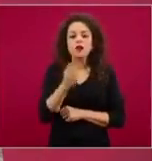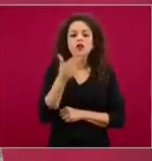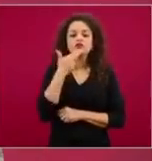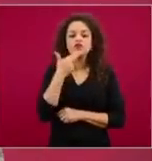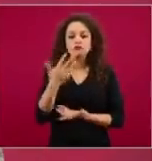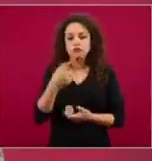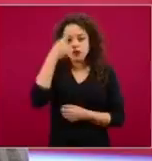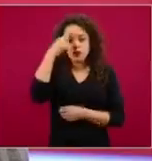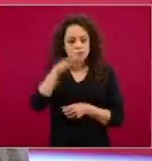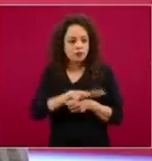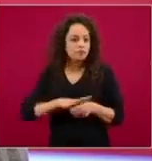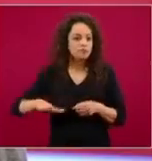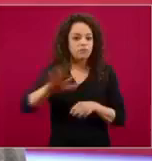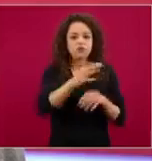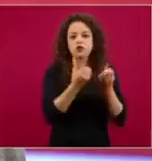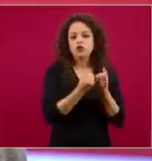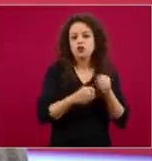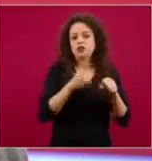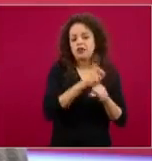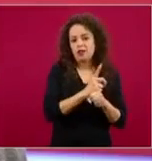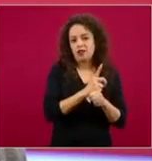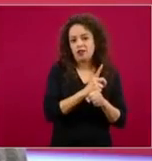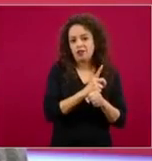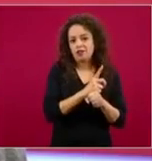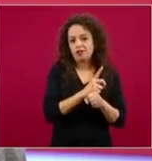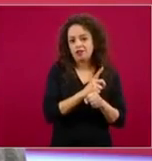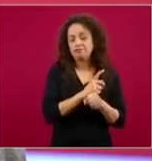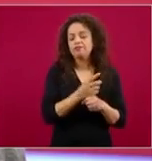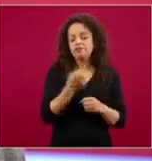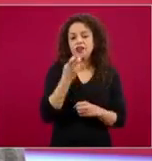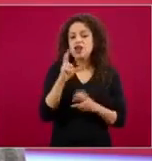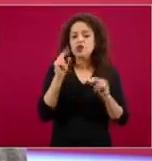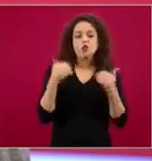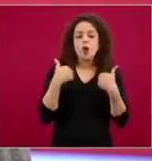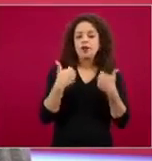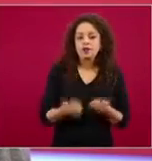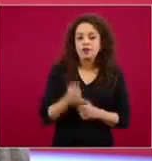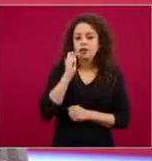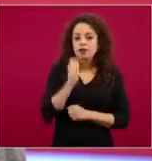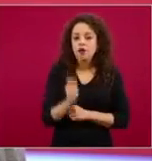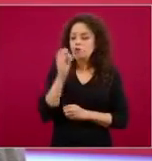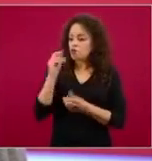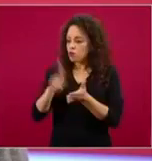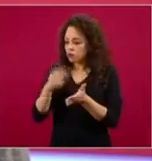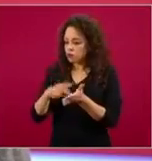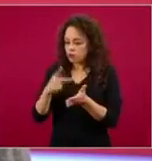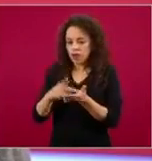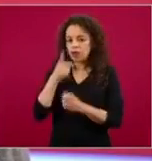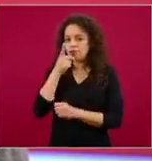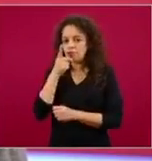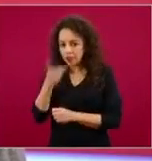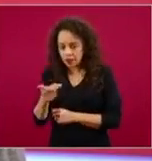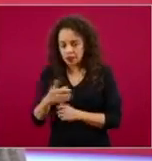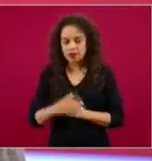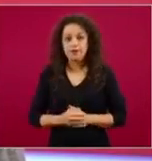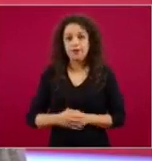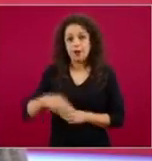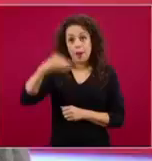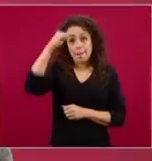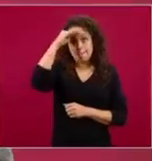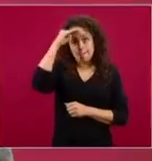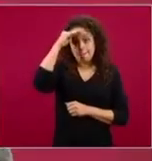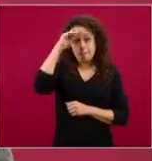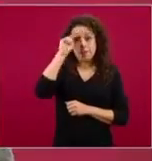sociedad, no ha visto este fenómeno que hemos hablado muchas veces. Las predicciones